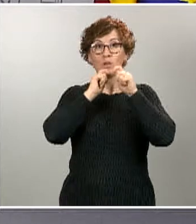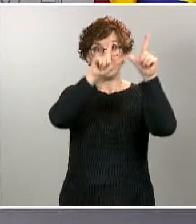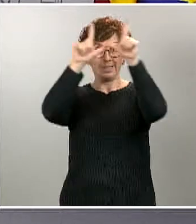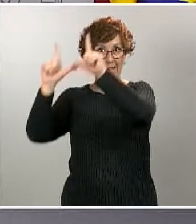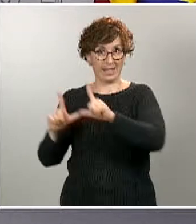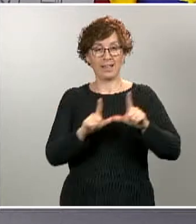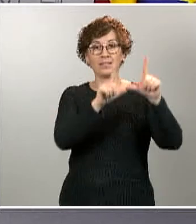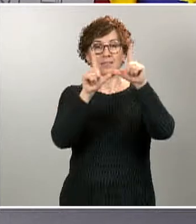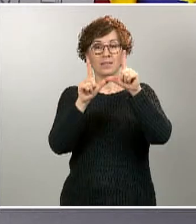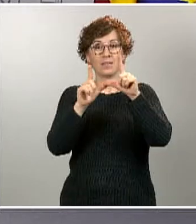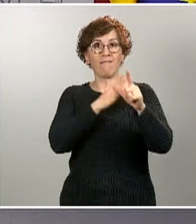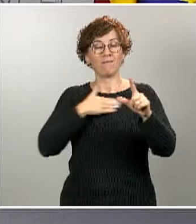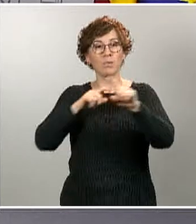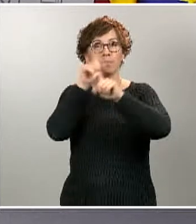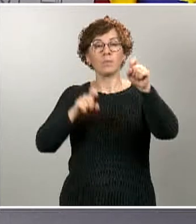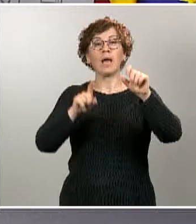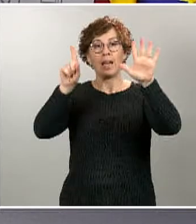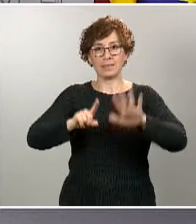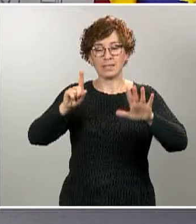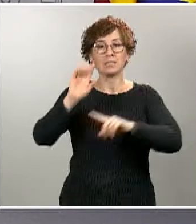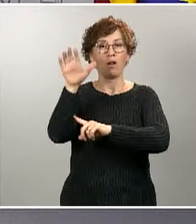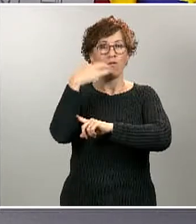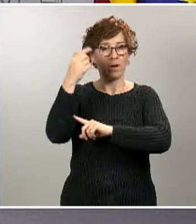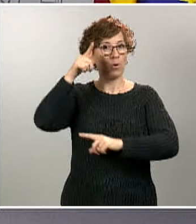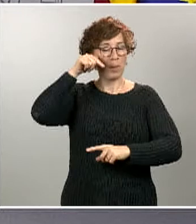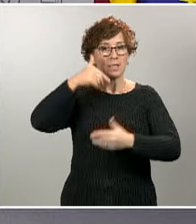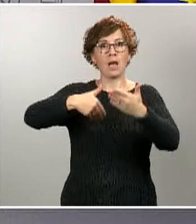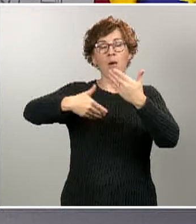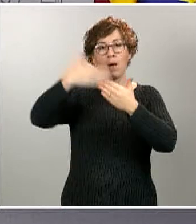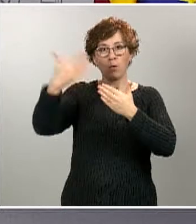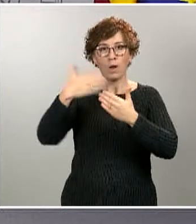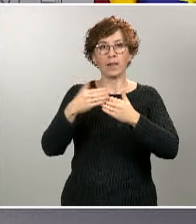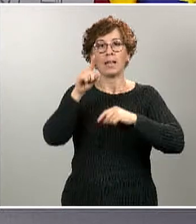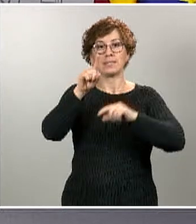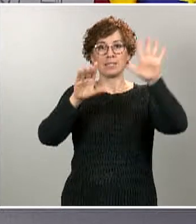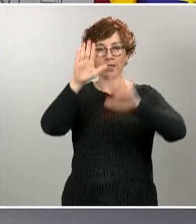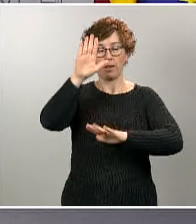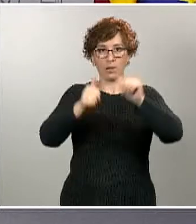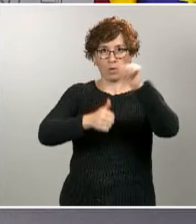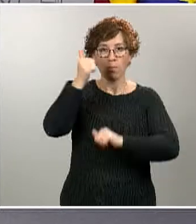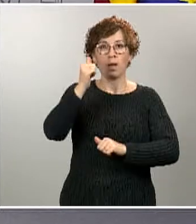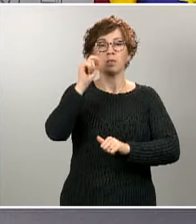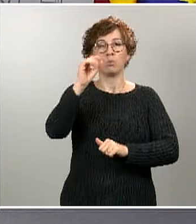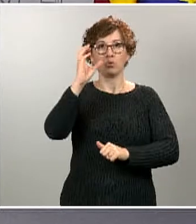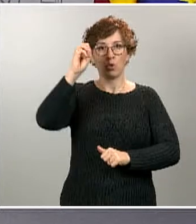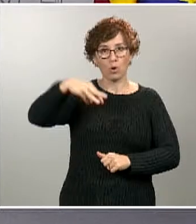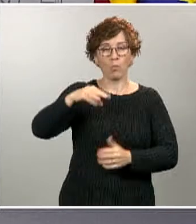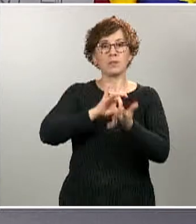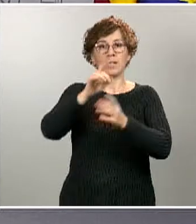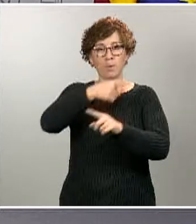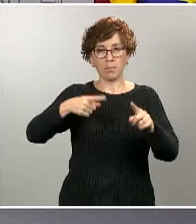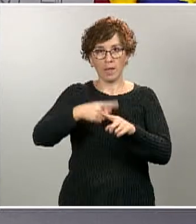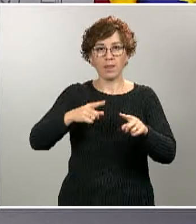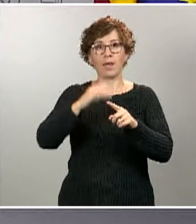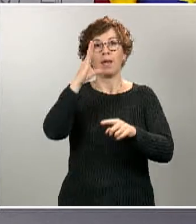La Sexta, El Faro de Melilla, La Vanguardia, 65ymas.com, Servimedia, Voz Populi, el diario argentino Clarín y la